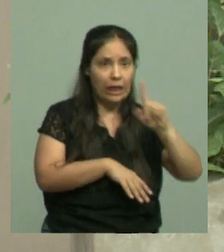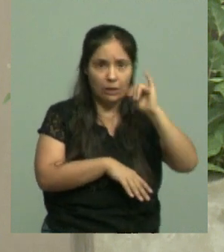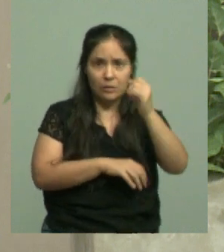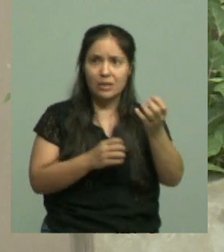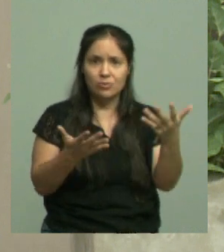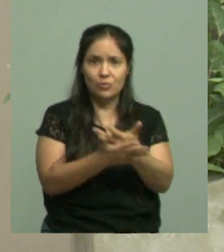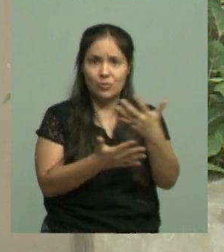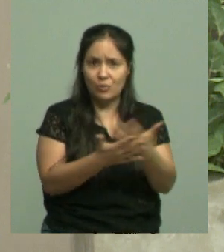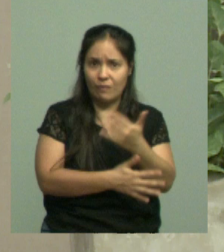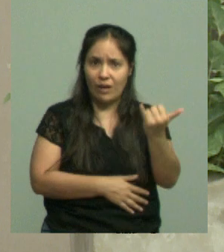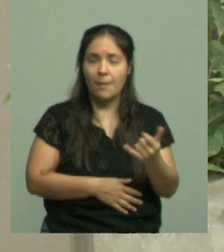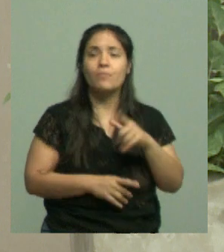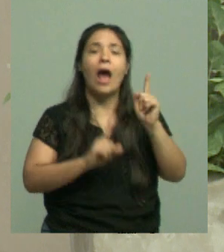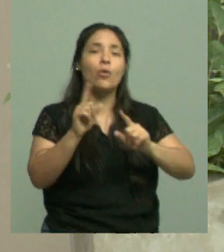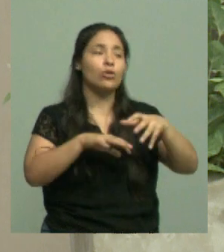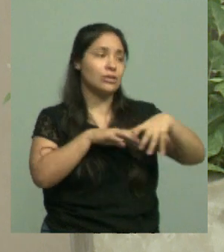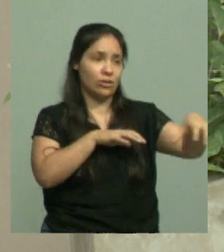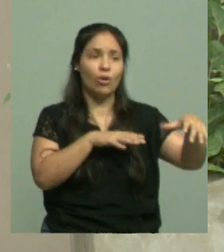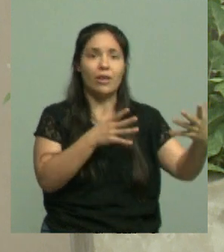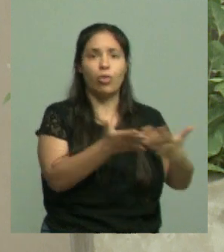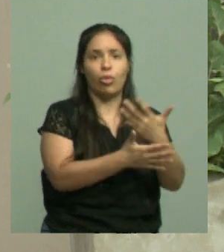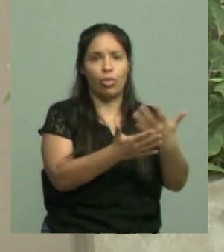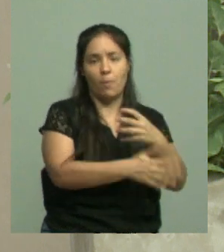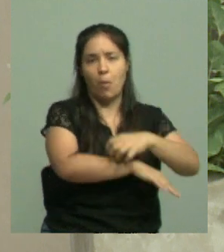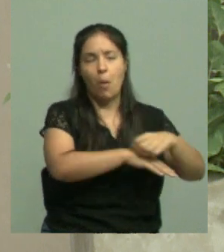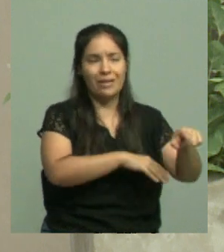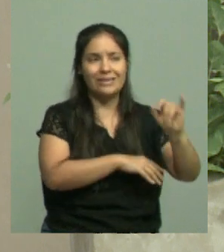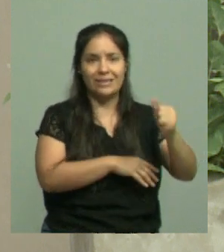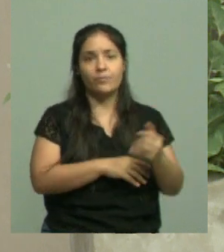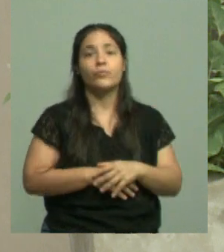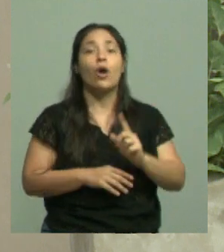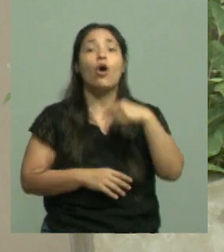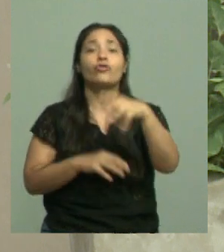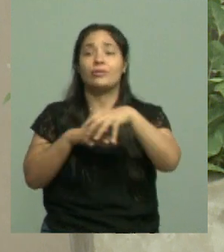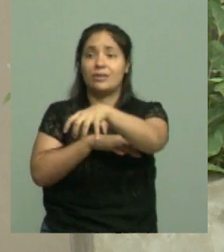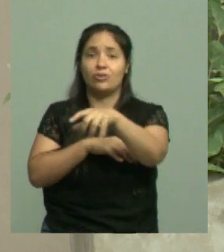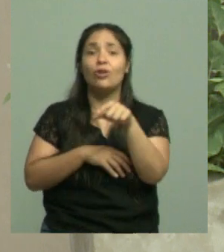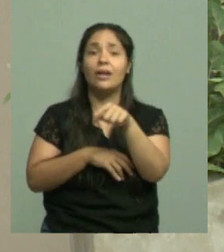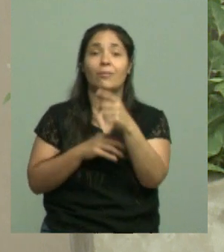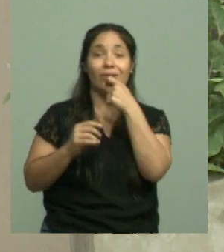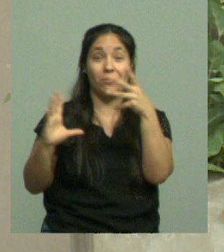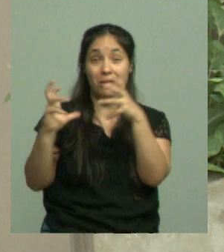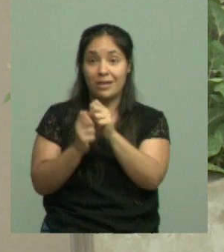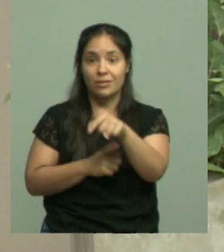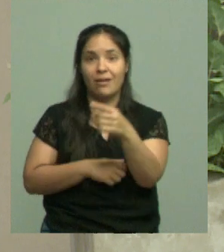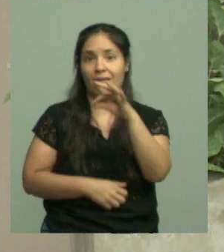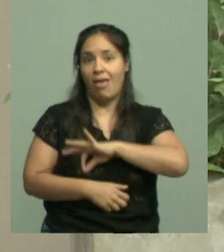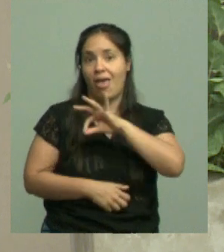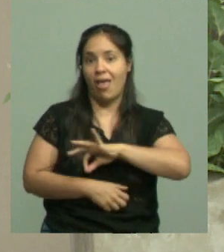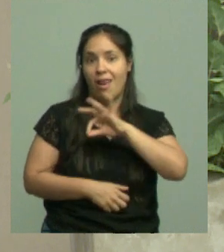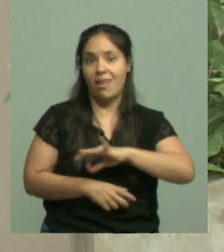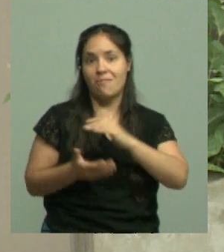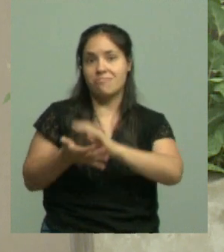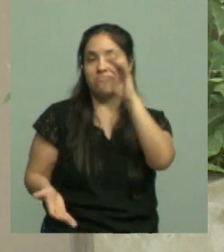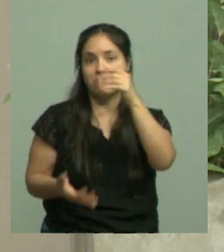más vulnerables. Hay otros sectores que, como yo siempre digo, en las crisis ganan y mucha plata. No nos engañemos, hay gente a la que le está sirve un